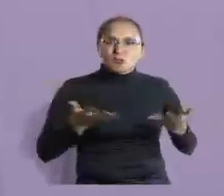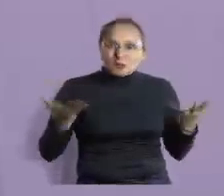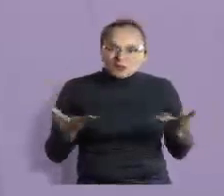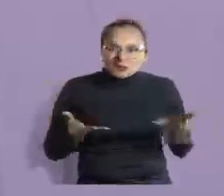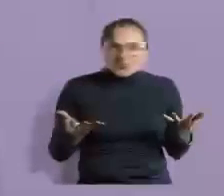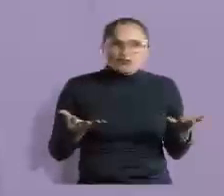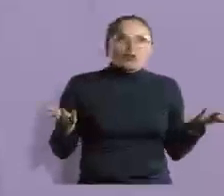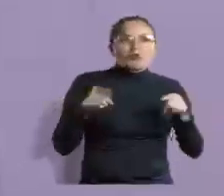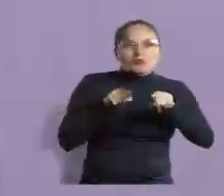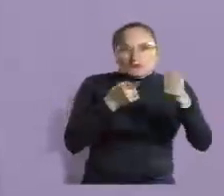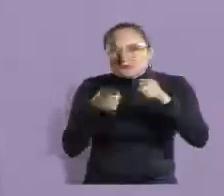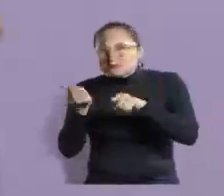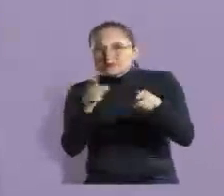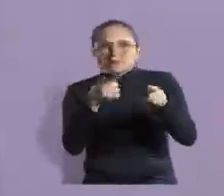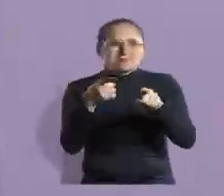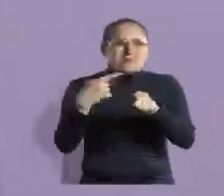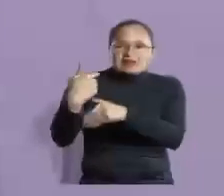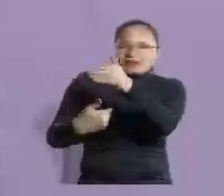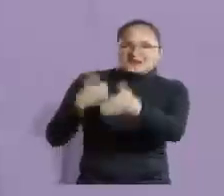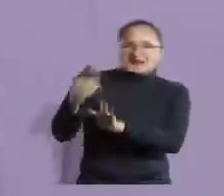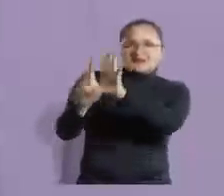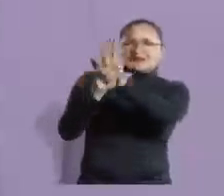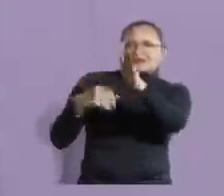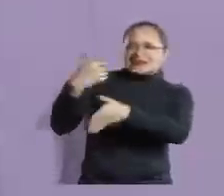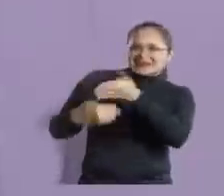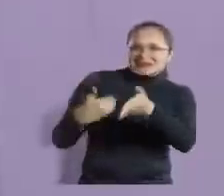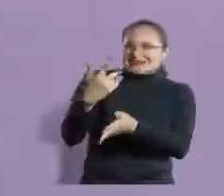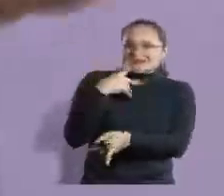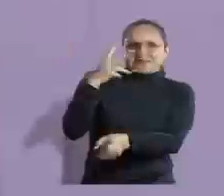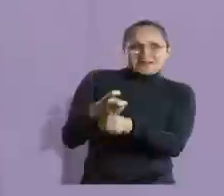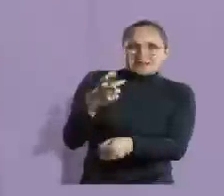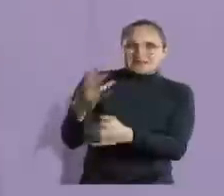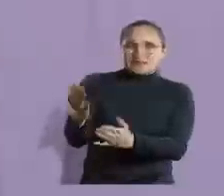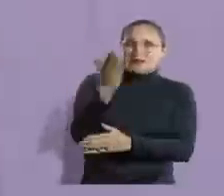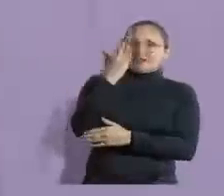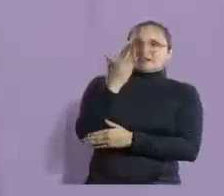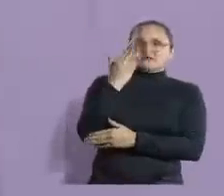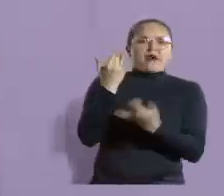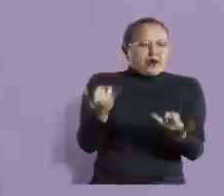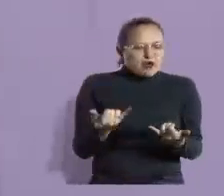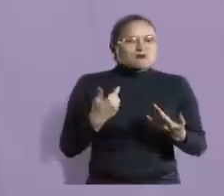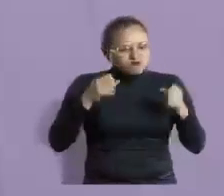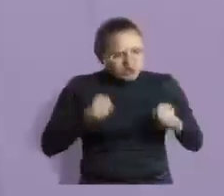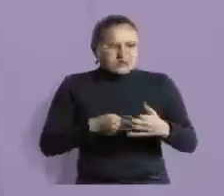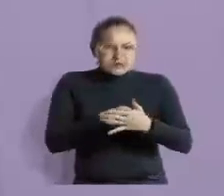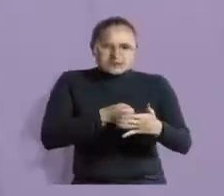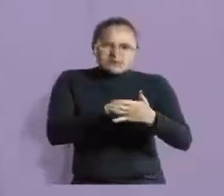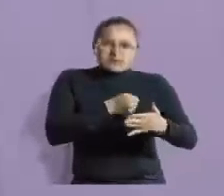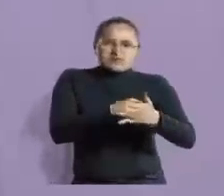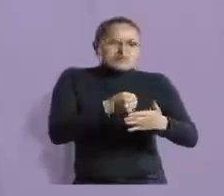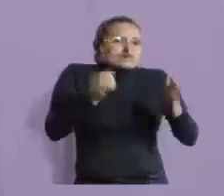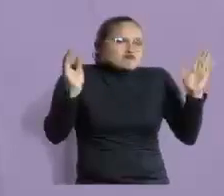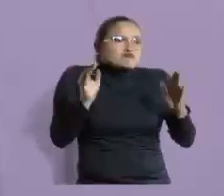teníamos que empezar por distancias militares y no como muchos otros casos como actualmente sucede que dependiendo el